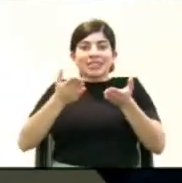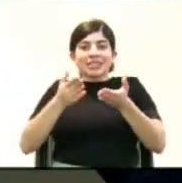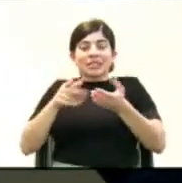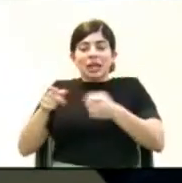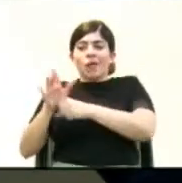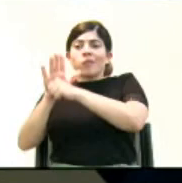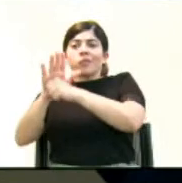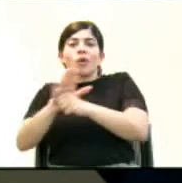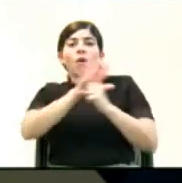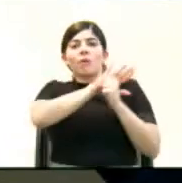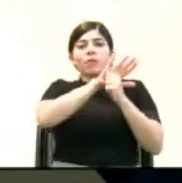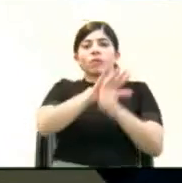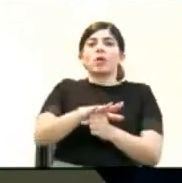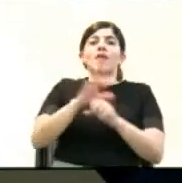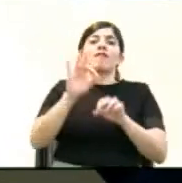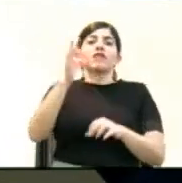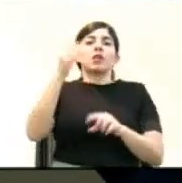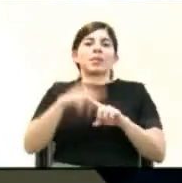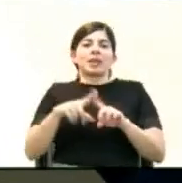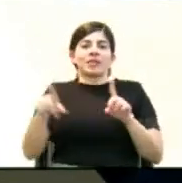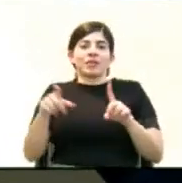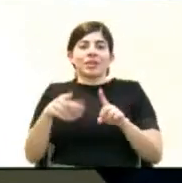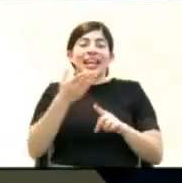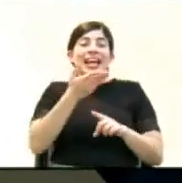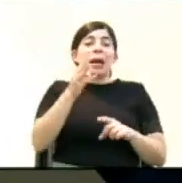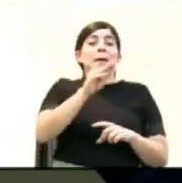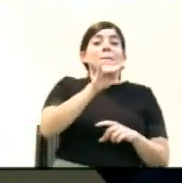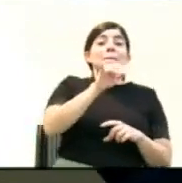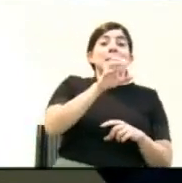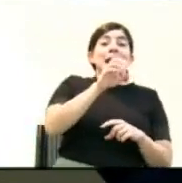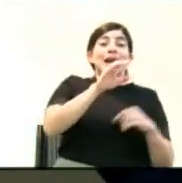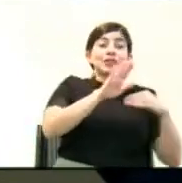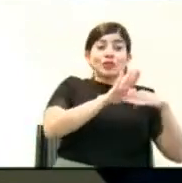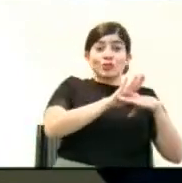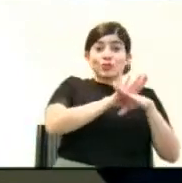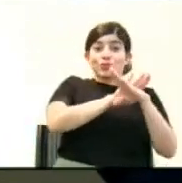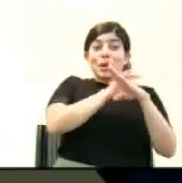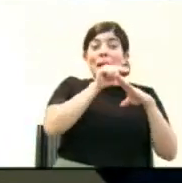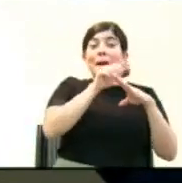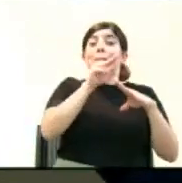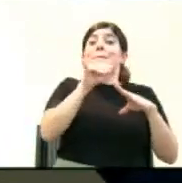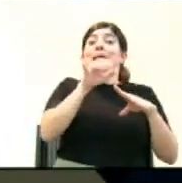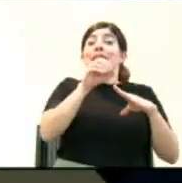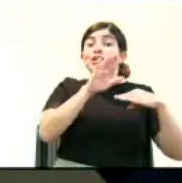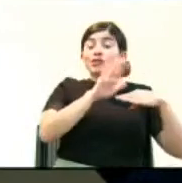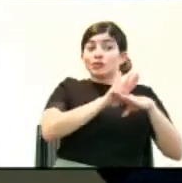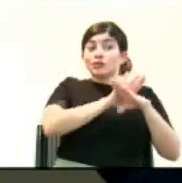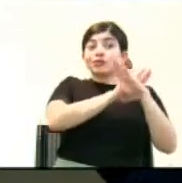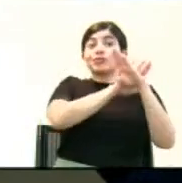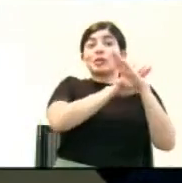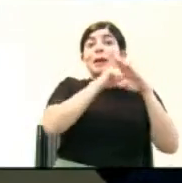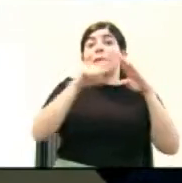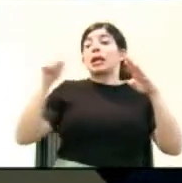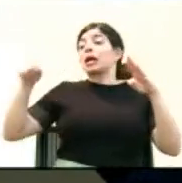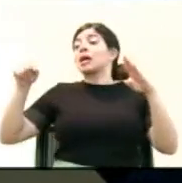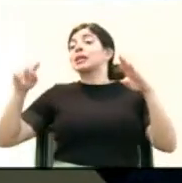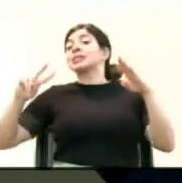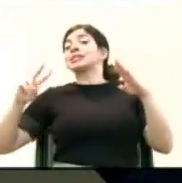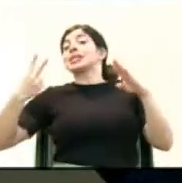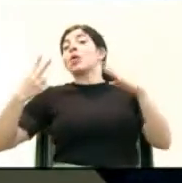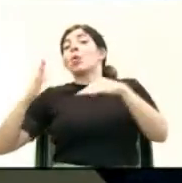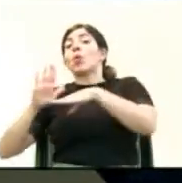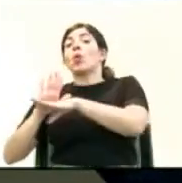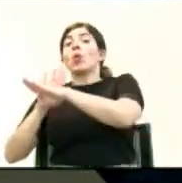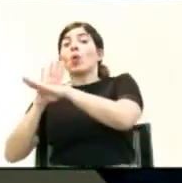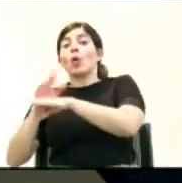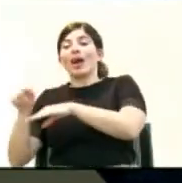forma diferente a como lo fue el pico en mayo, porque en mayo no teníamos esa segunda ola